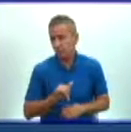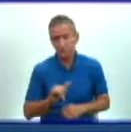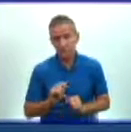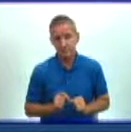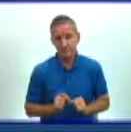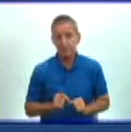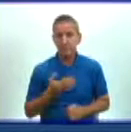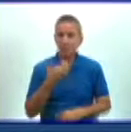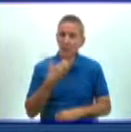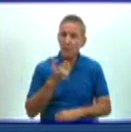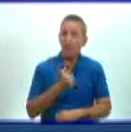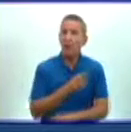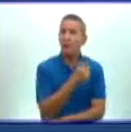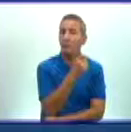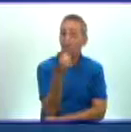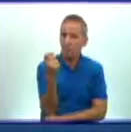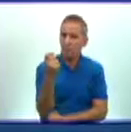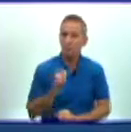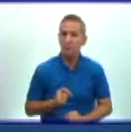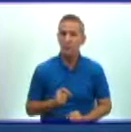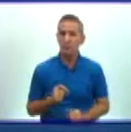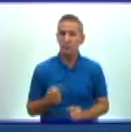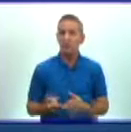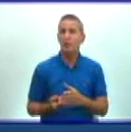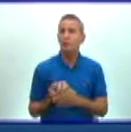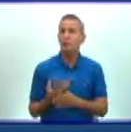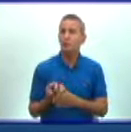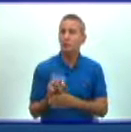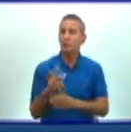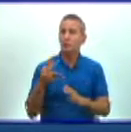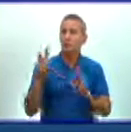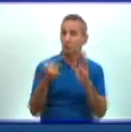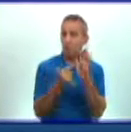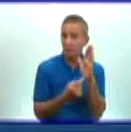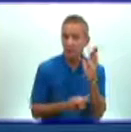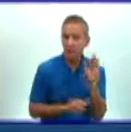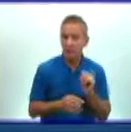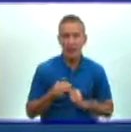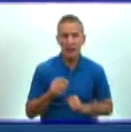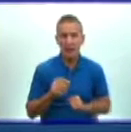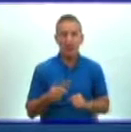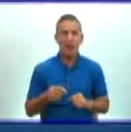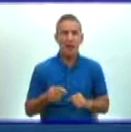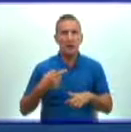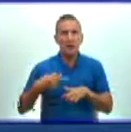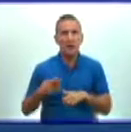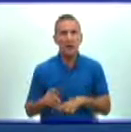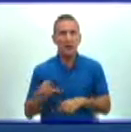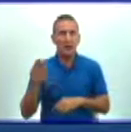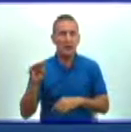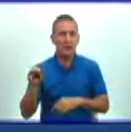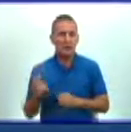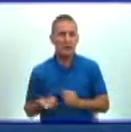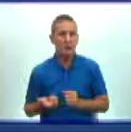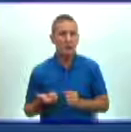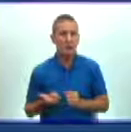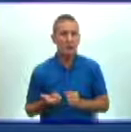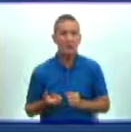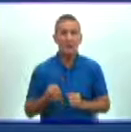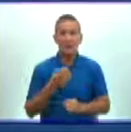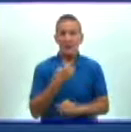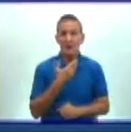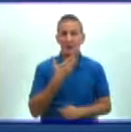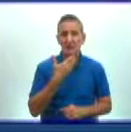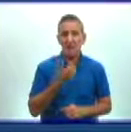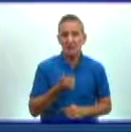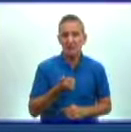buen maestro es un surtidor de virtudes a decir que el buen maestro es un